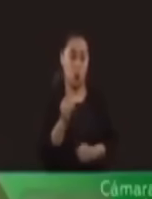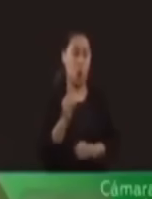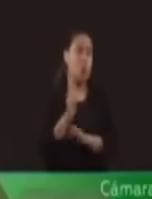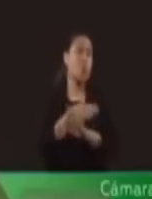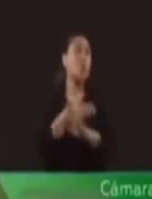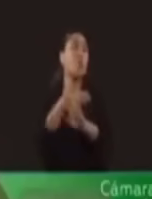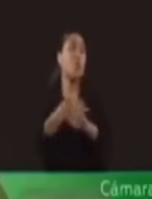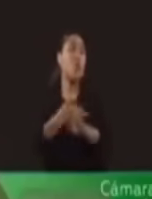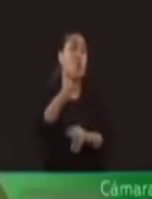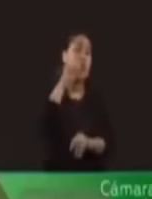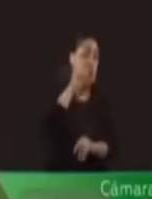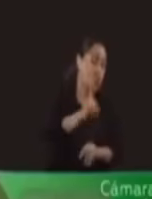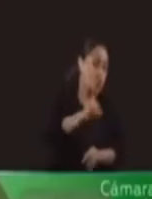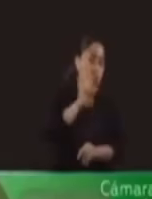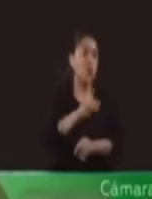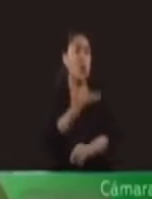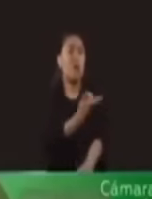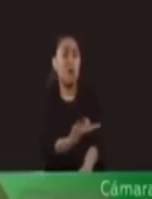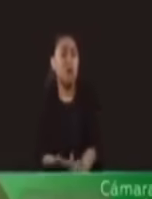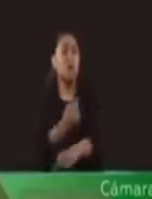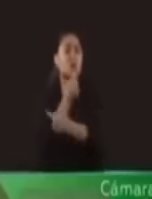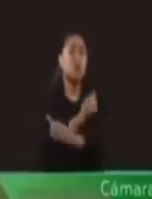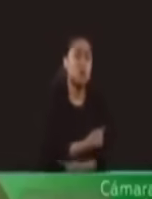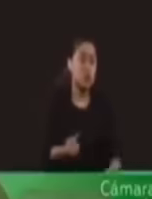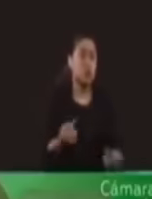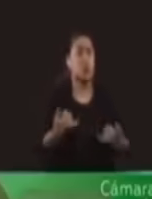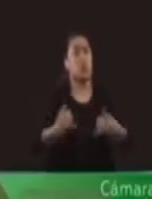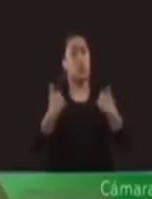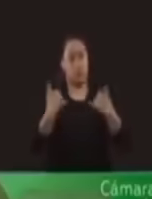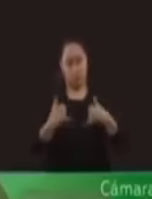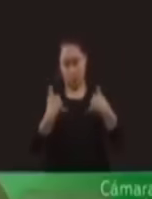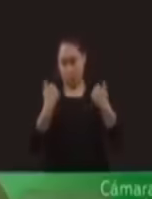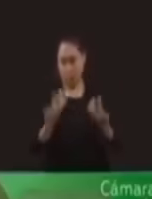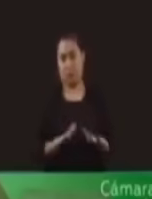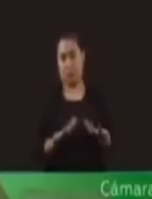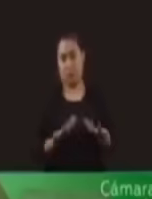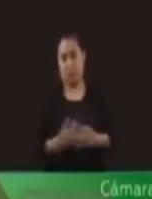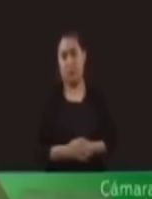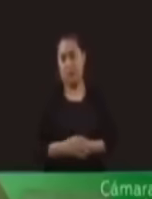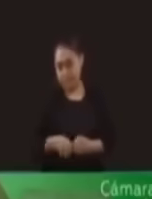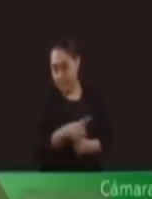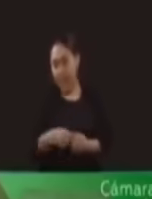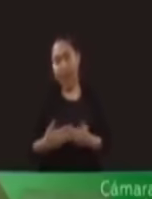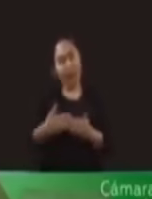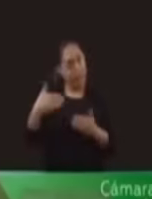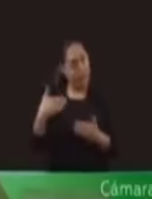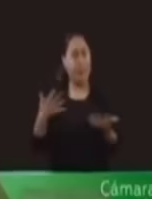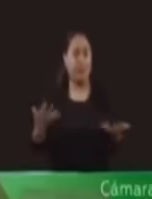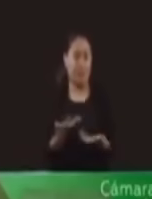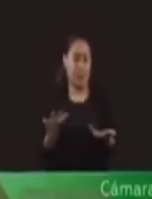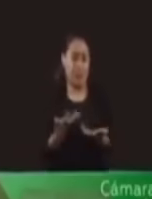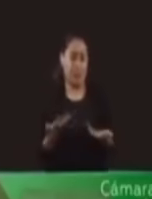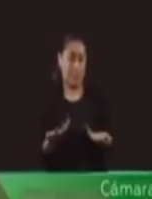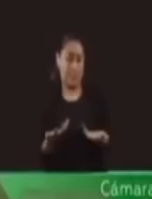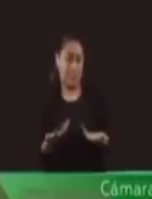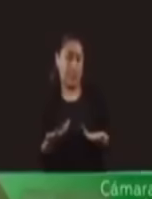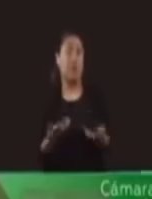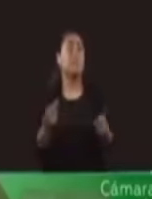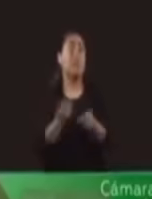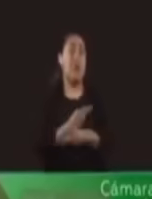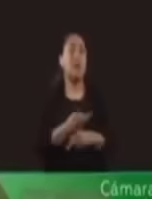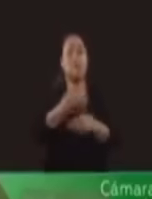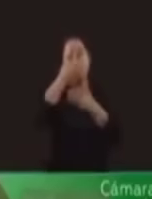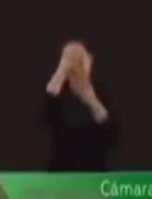contra mujeres, familias, niños y niñas y adolescentes. Lo debemos haber hecho. Los